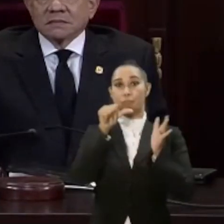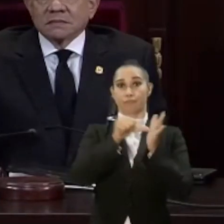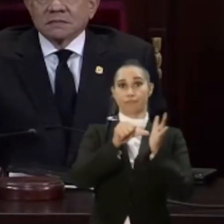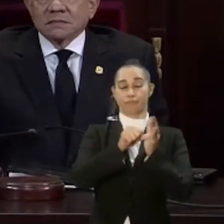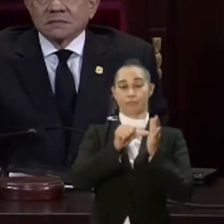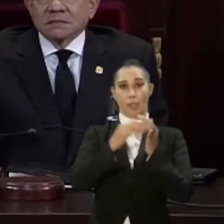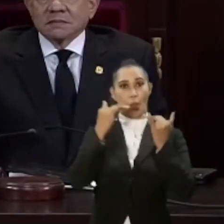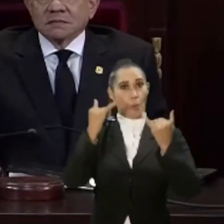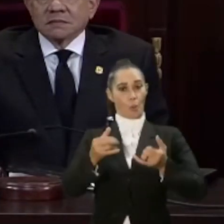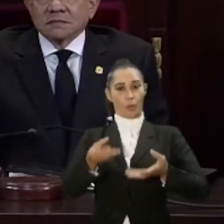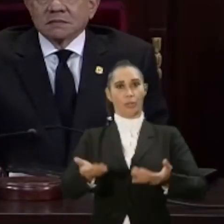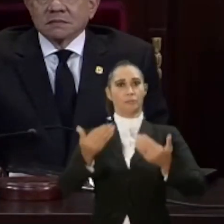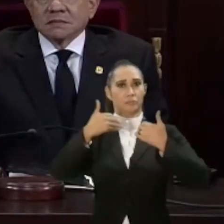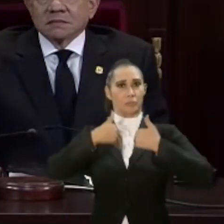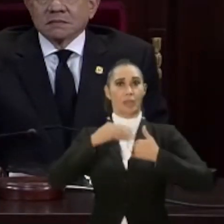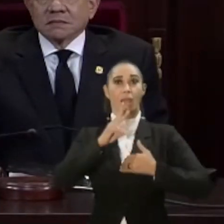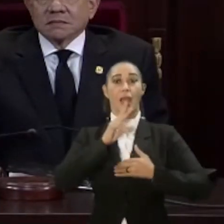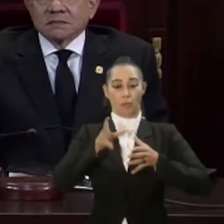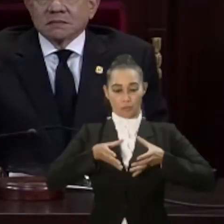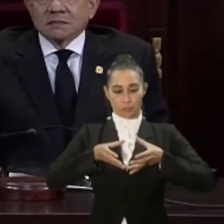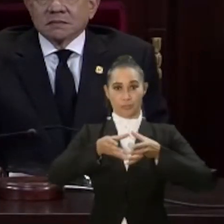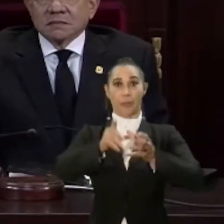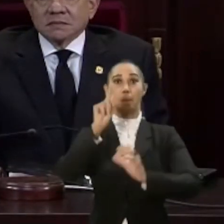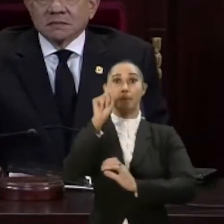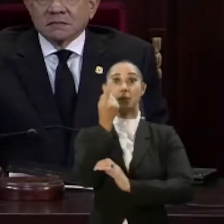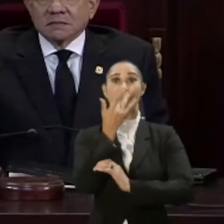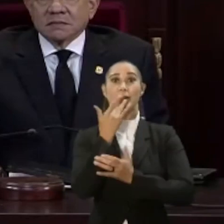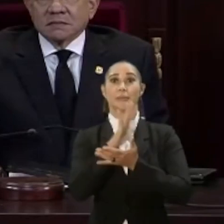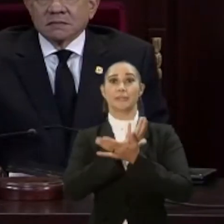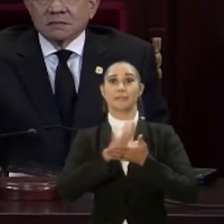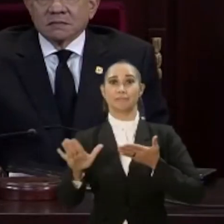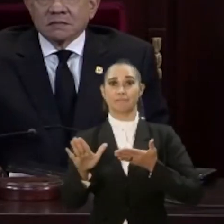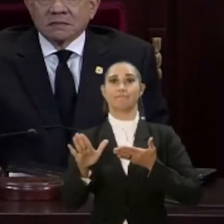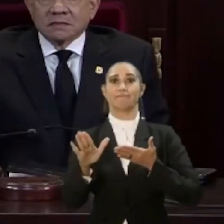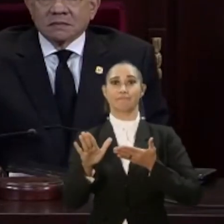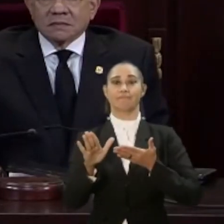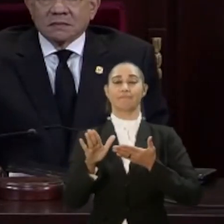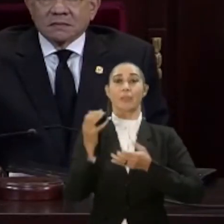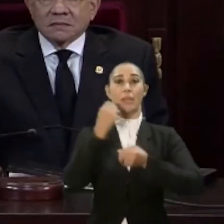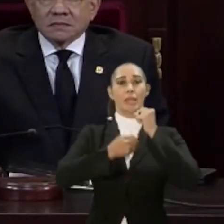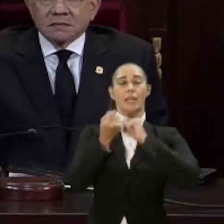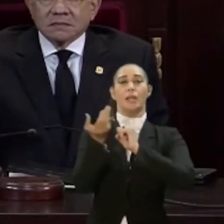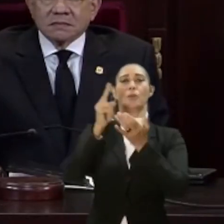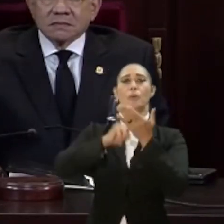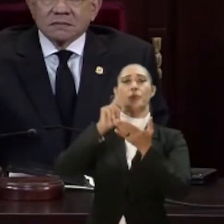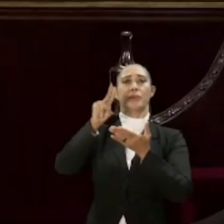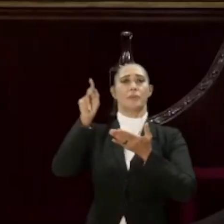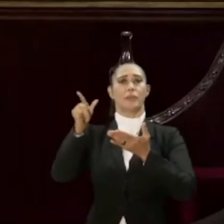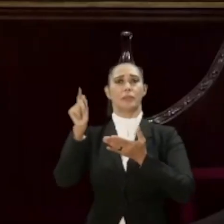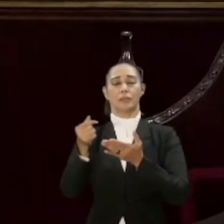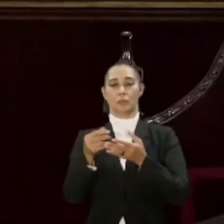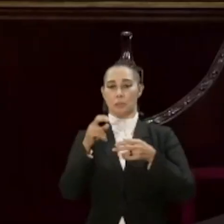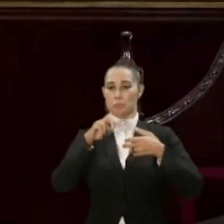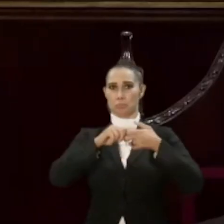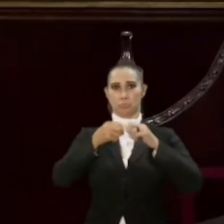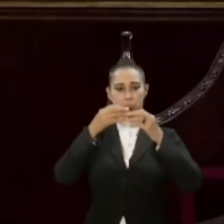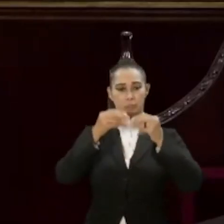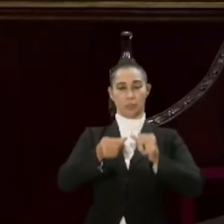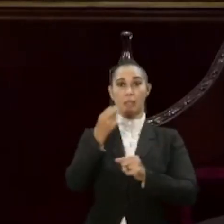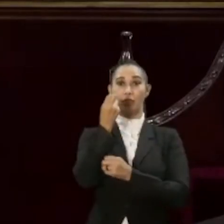están recibiendo agua por tubería por primera vez. Durante el 2022, se solucionaron